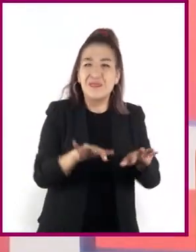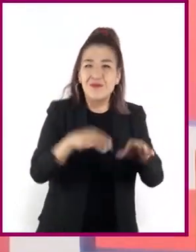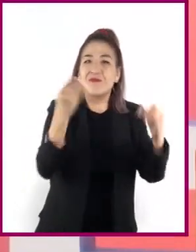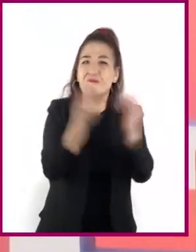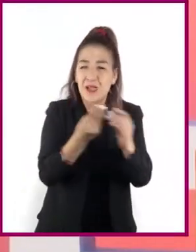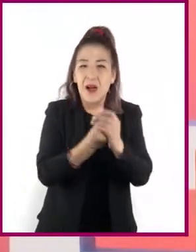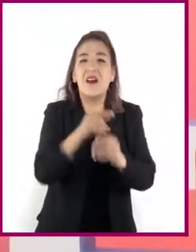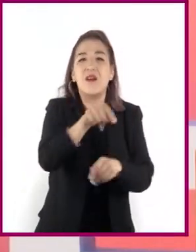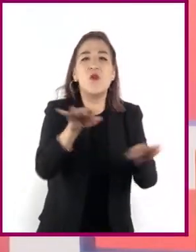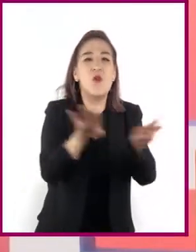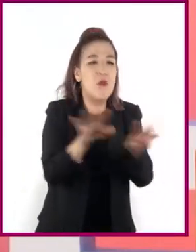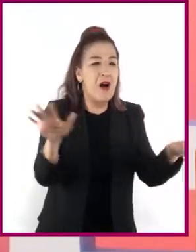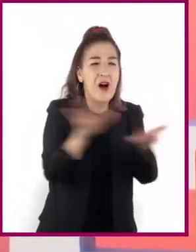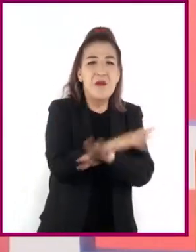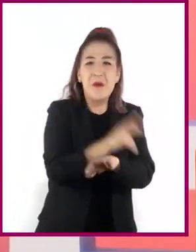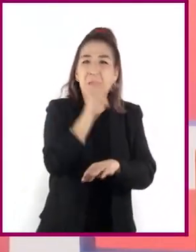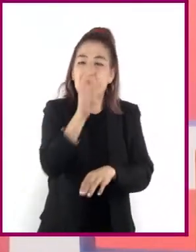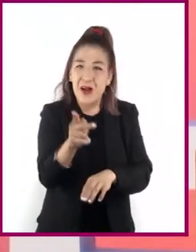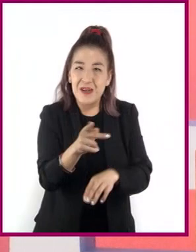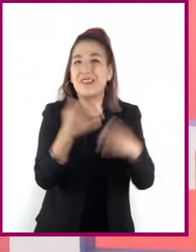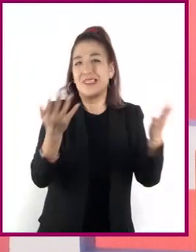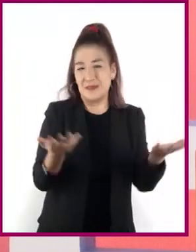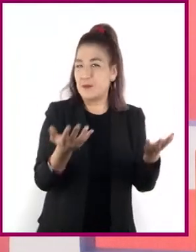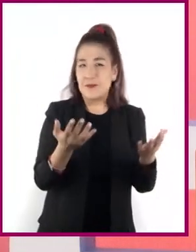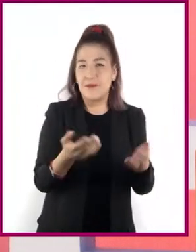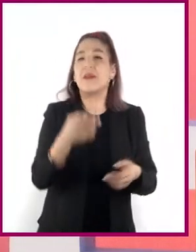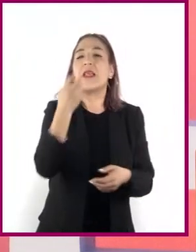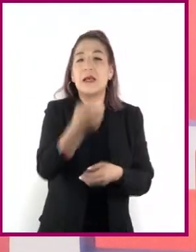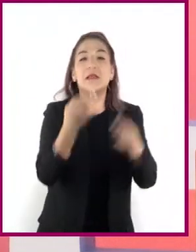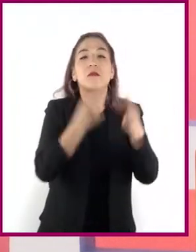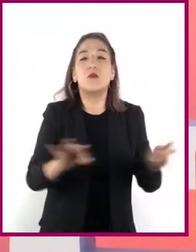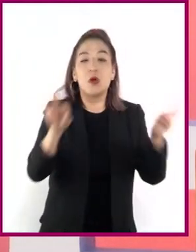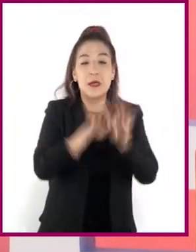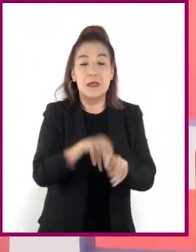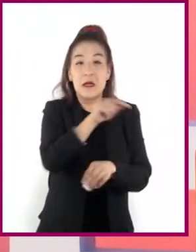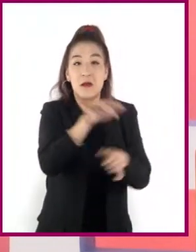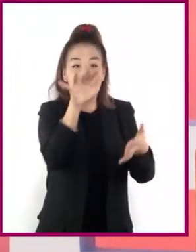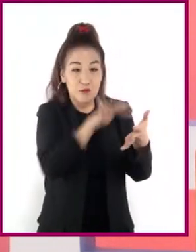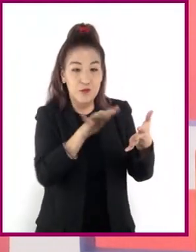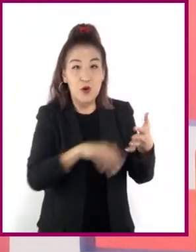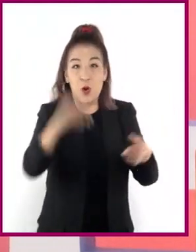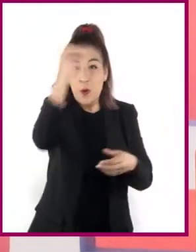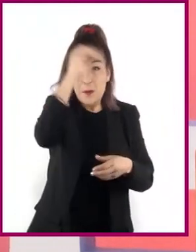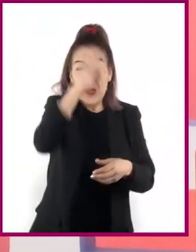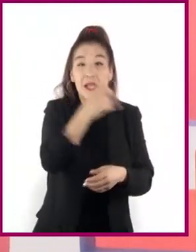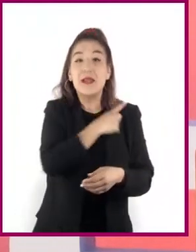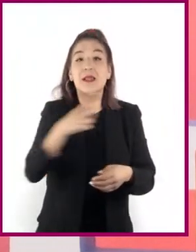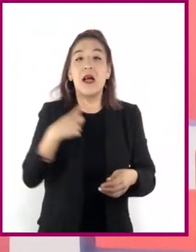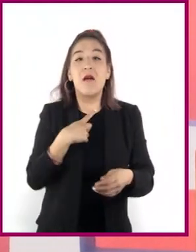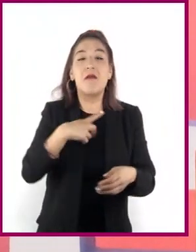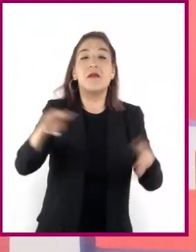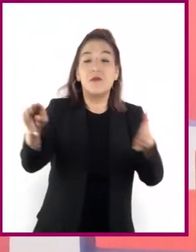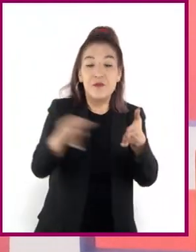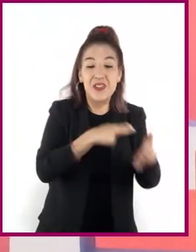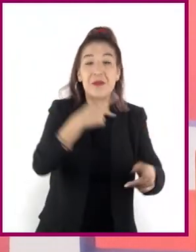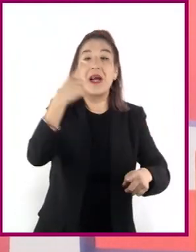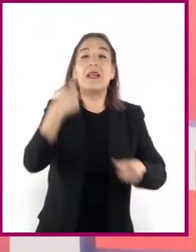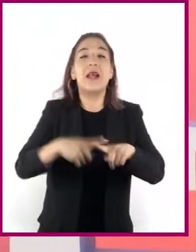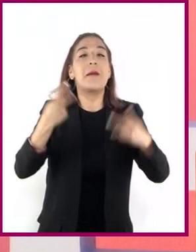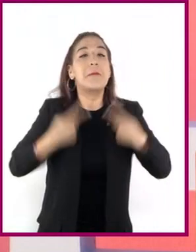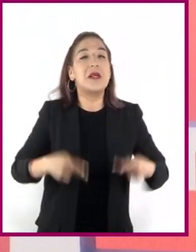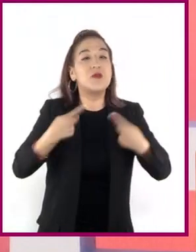otro detalle importante es que obviamente que el artículo de opinión debe ir firmado por el autor